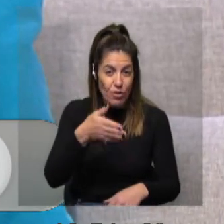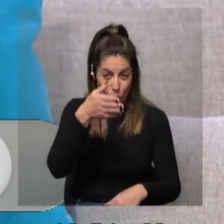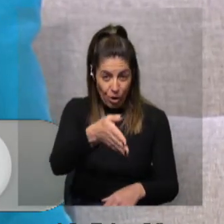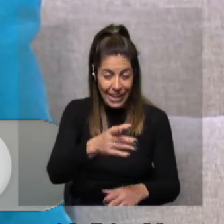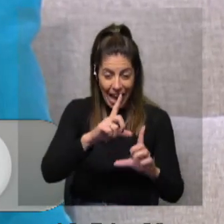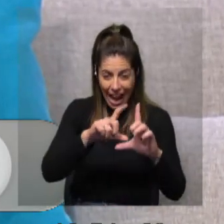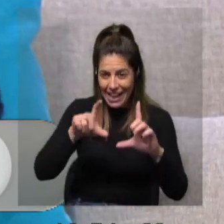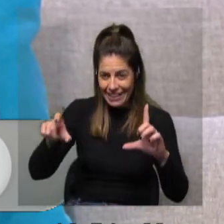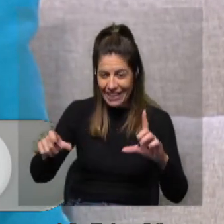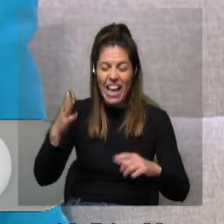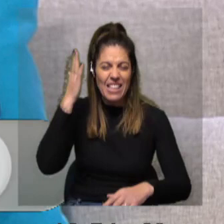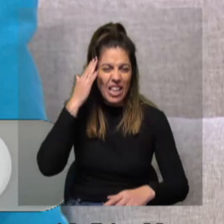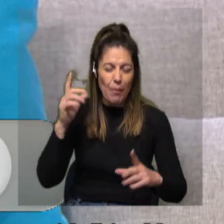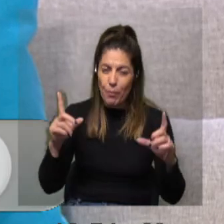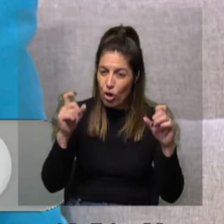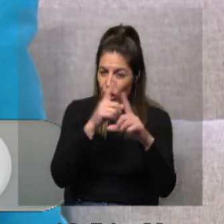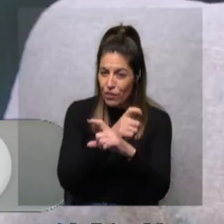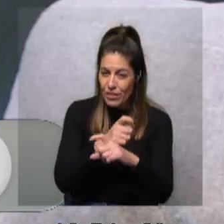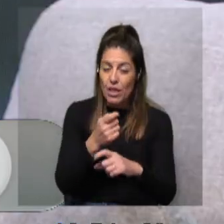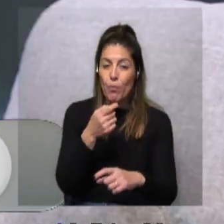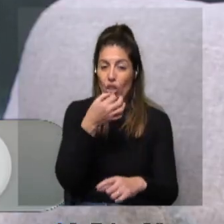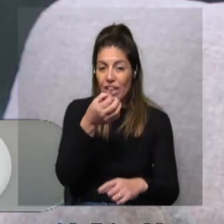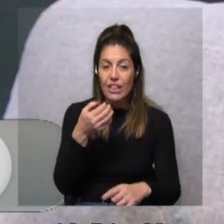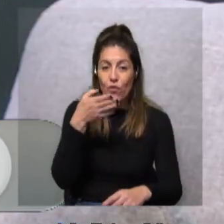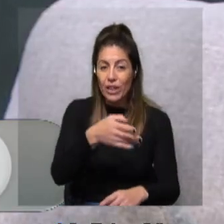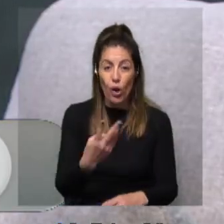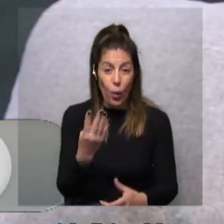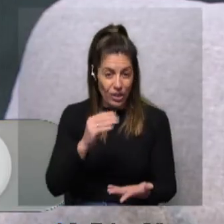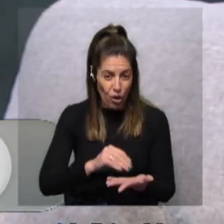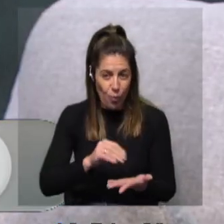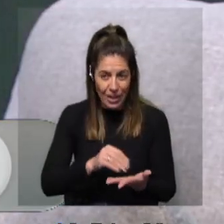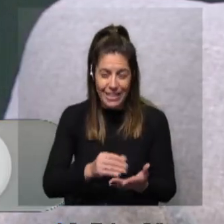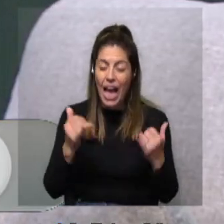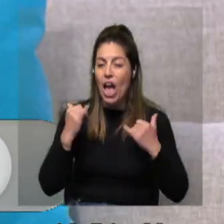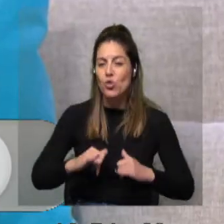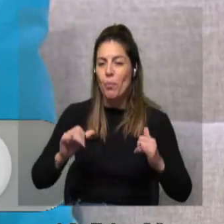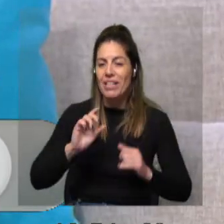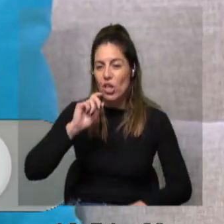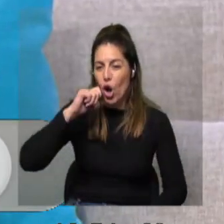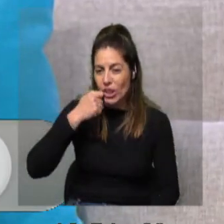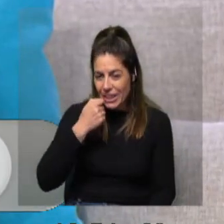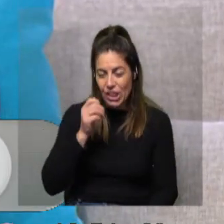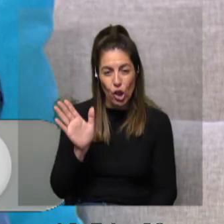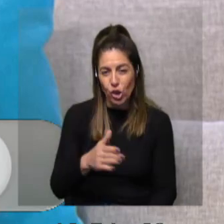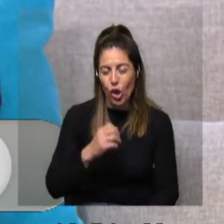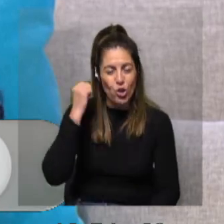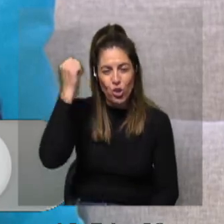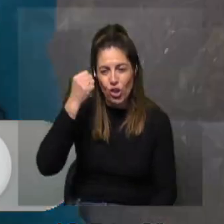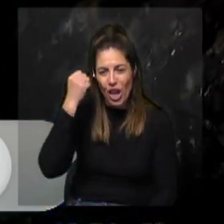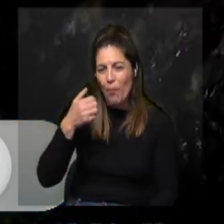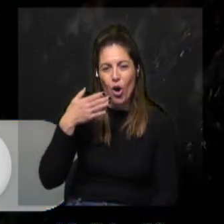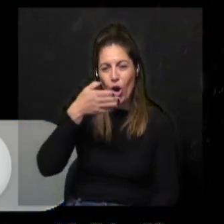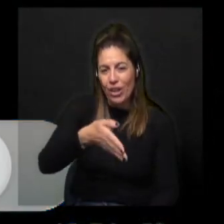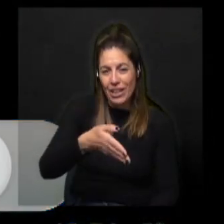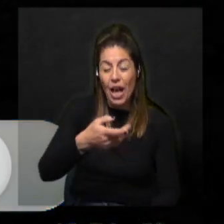Antártida. Sabemos lo difícil que es, vos dijiste fueron 4 veces, no es un paseo, está divino, lo que quieras, todos soñamos alguna vez con ir a